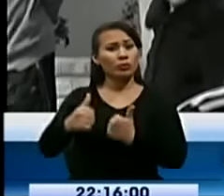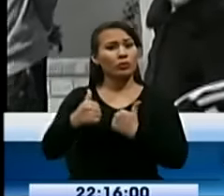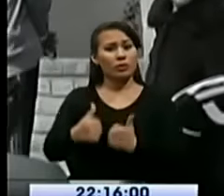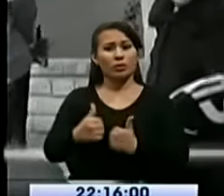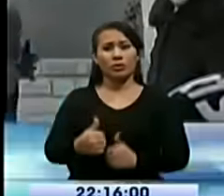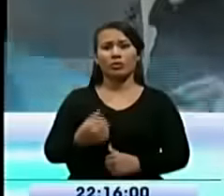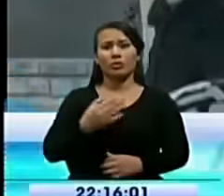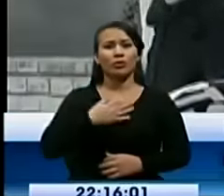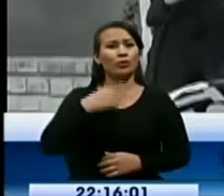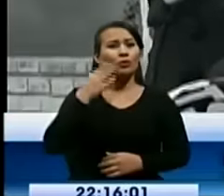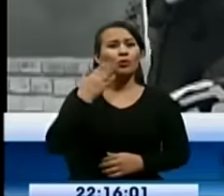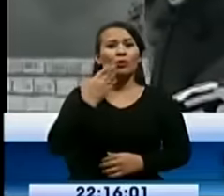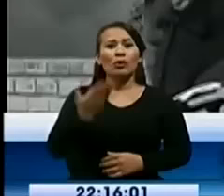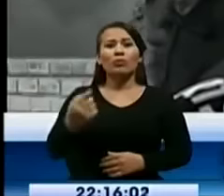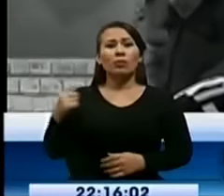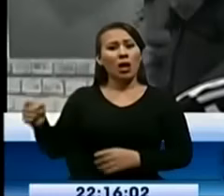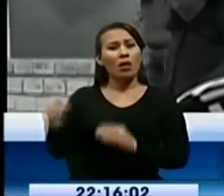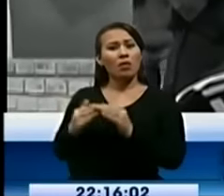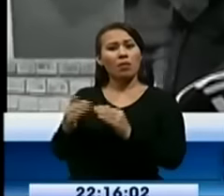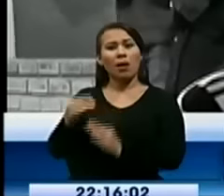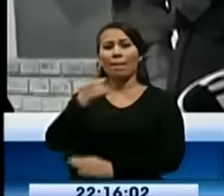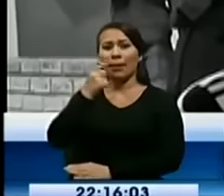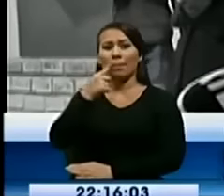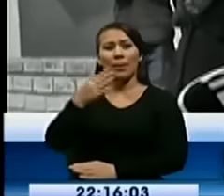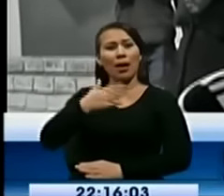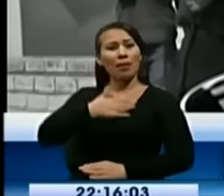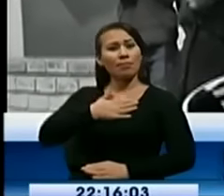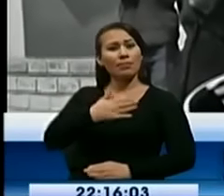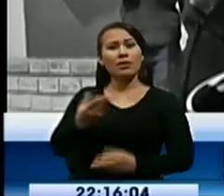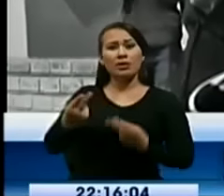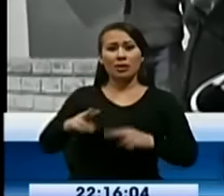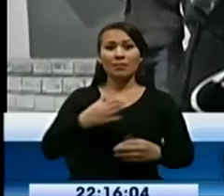que era como un padre para nuestros hijos.